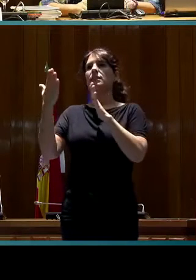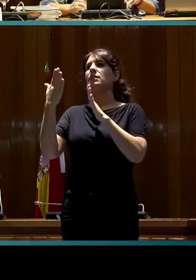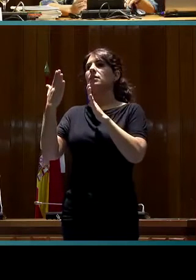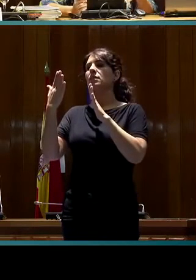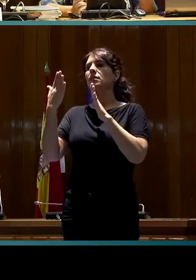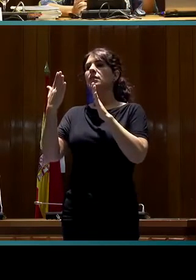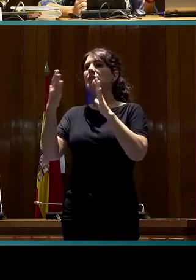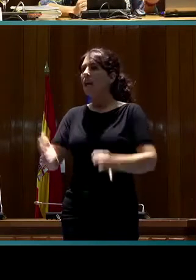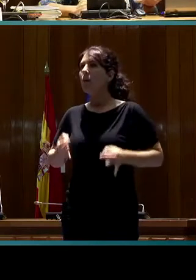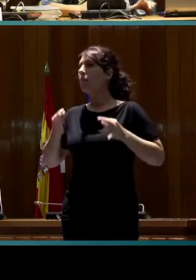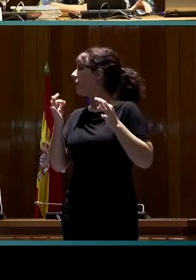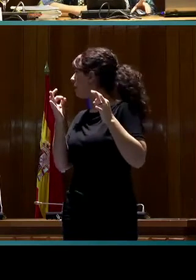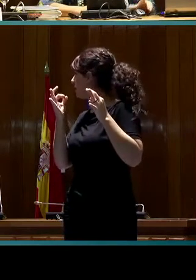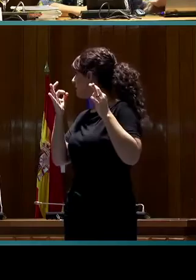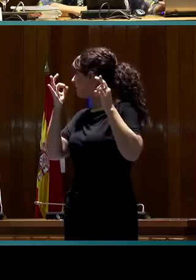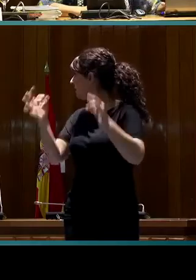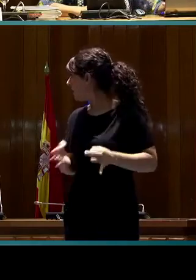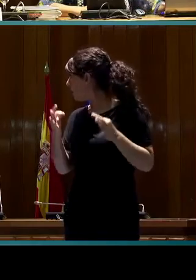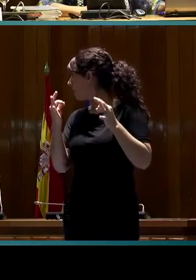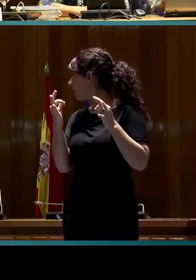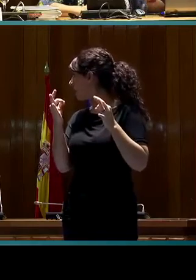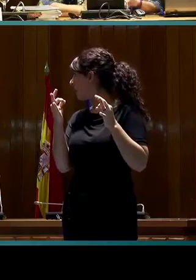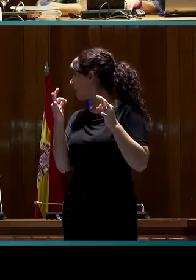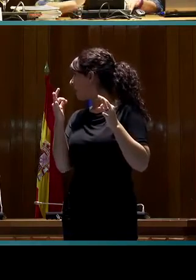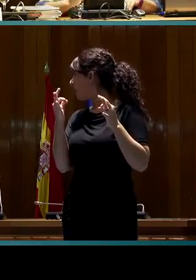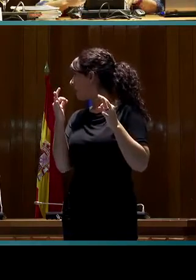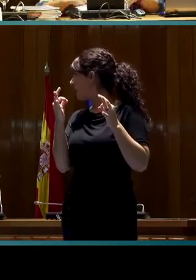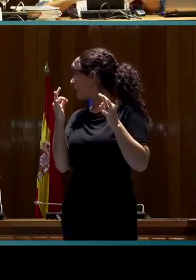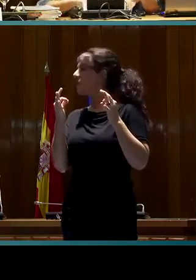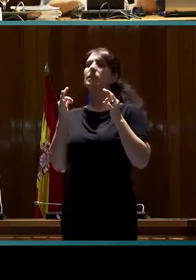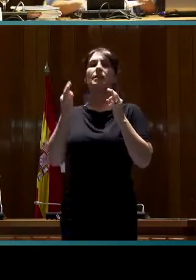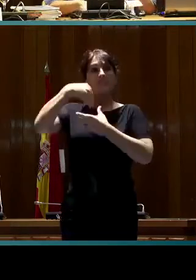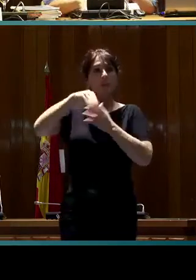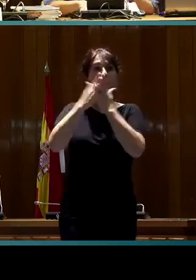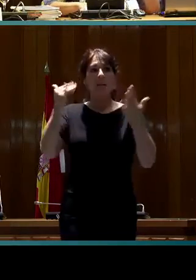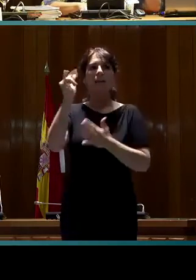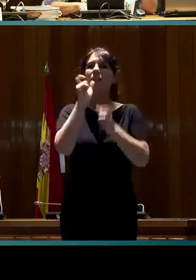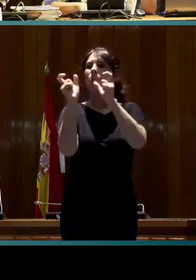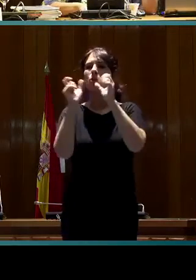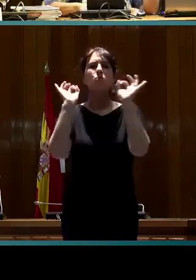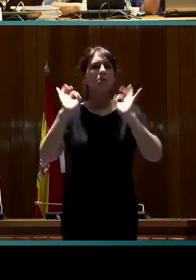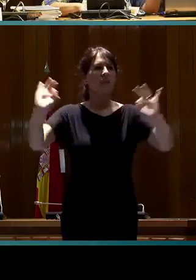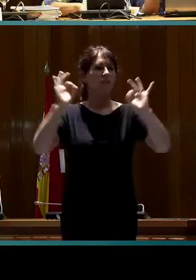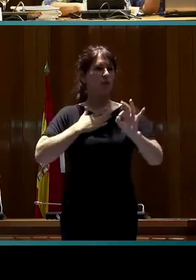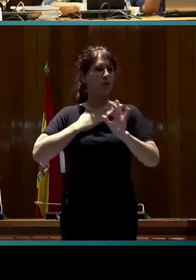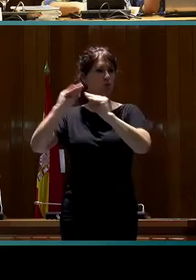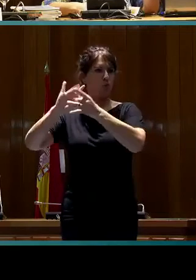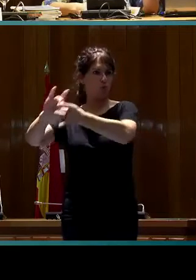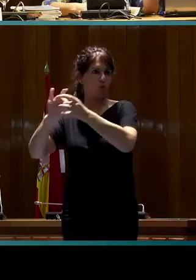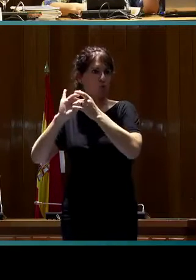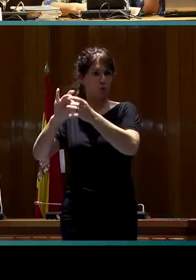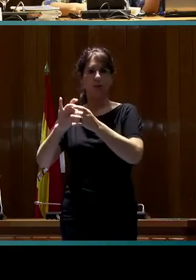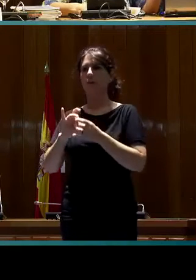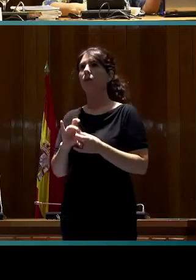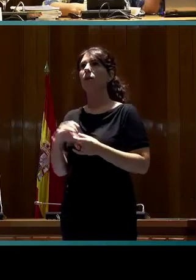siempre habla de términos muy específicos que son pues, bibliotecas como lugares de